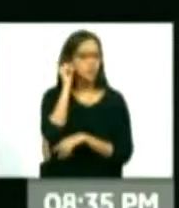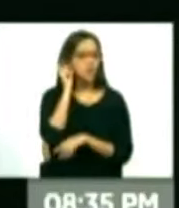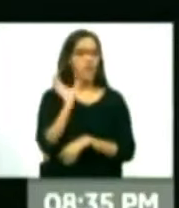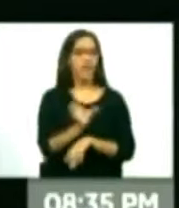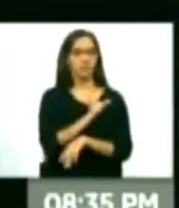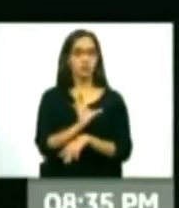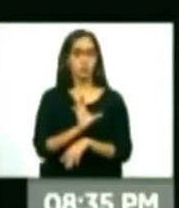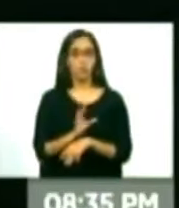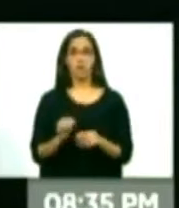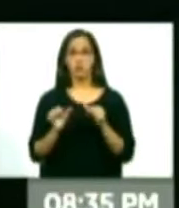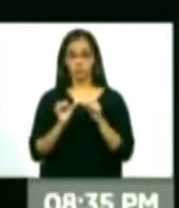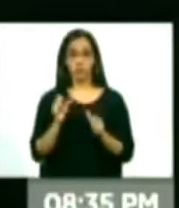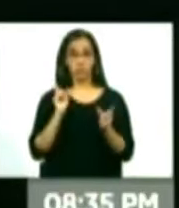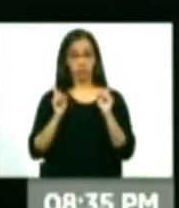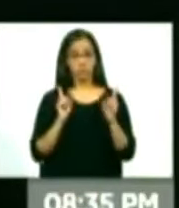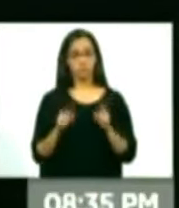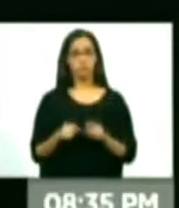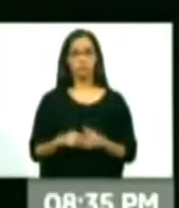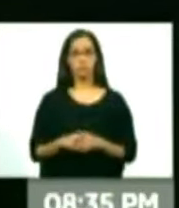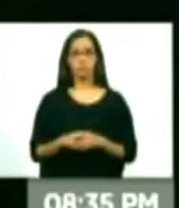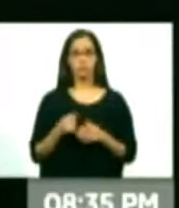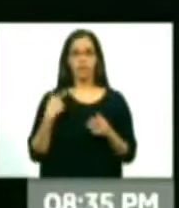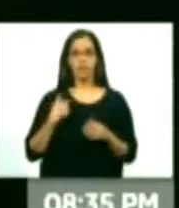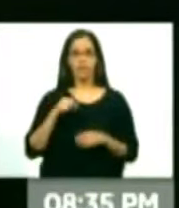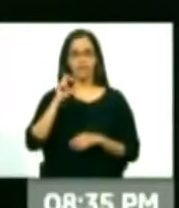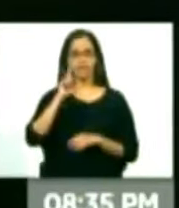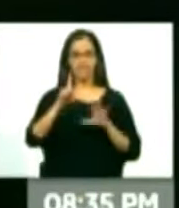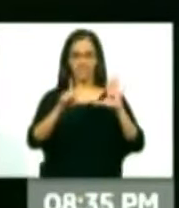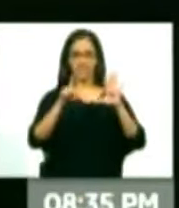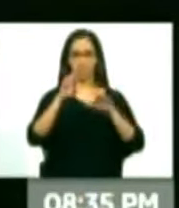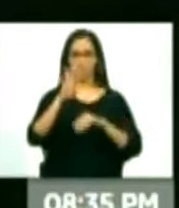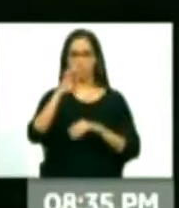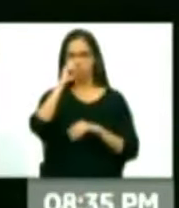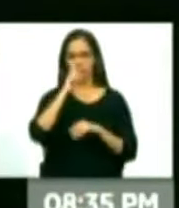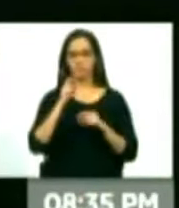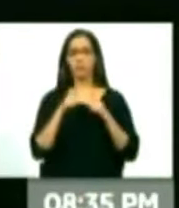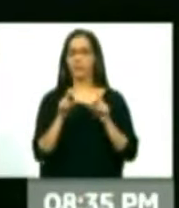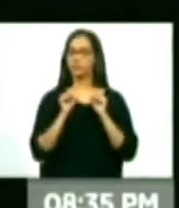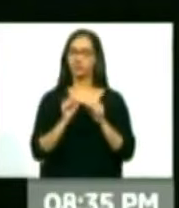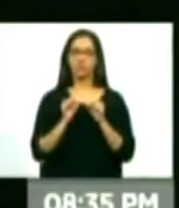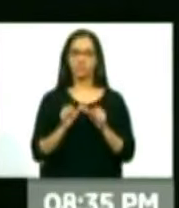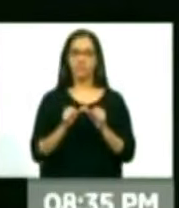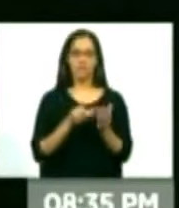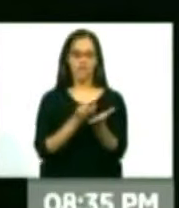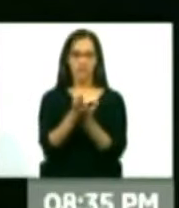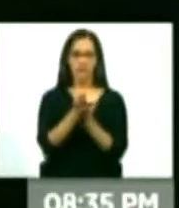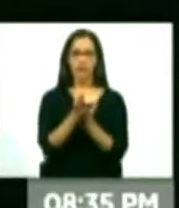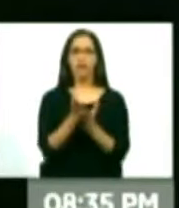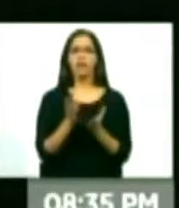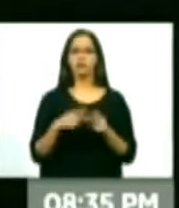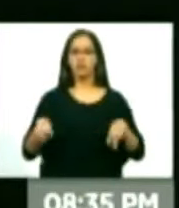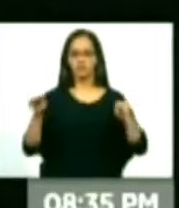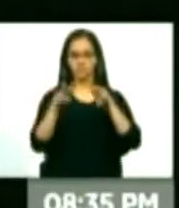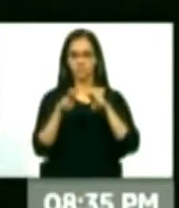Todavía lo hace de vez en cuando. Ya tiene 74 años, pero sigue absolutamente leal a sus principios.